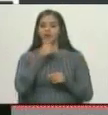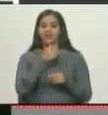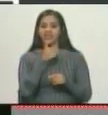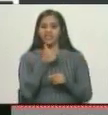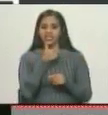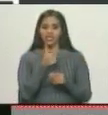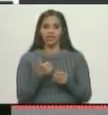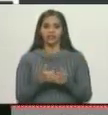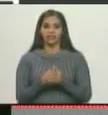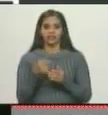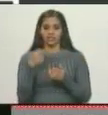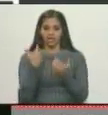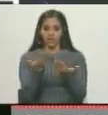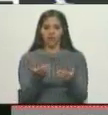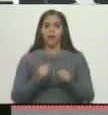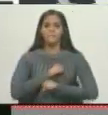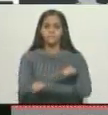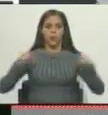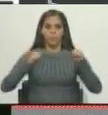una bomba,